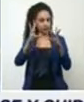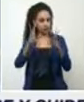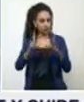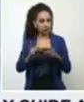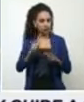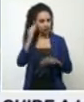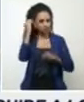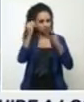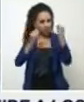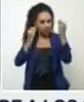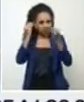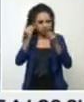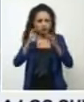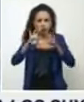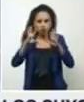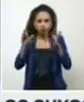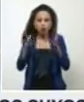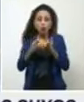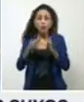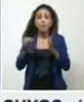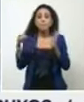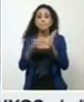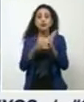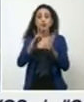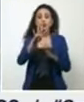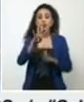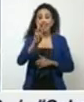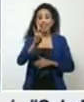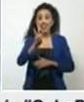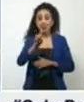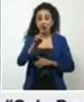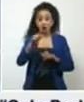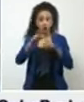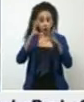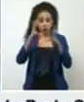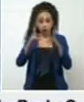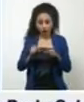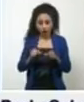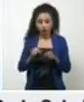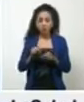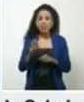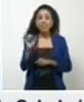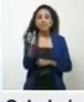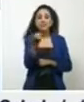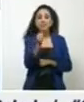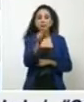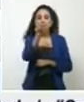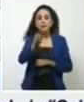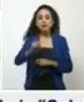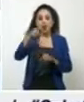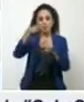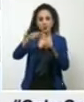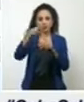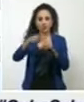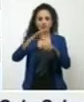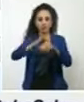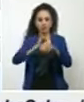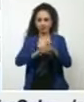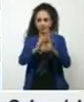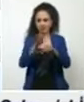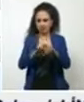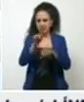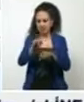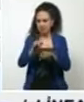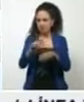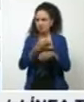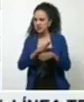estas 1.431 muestras, 10 resultaron positivas. Esto representa